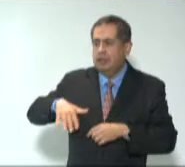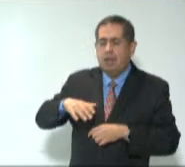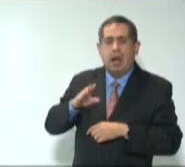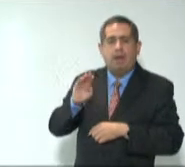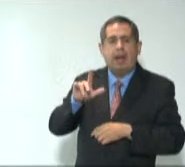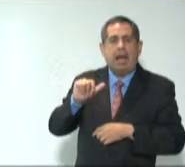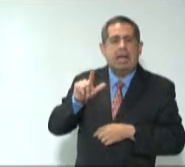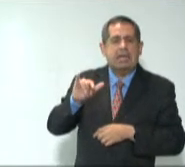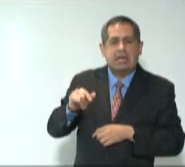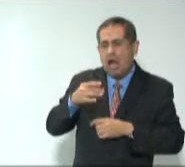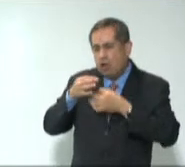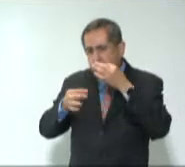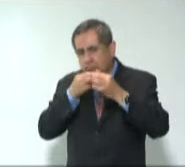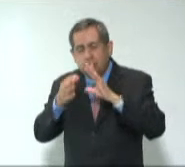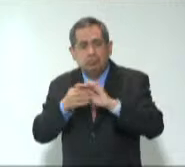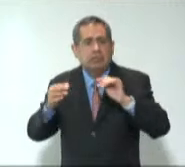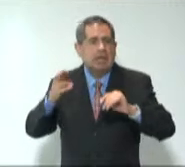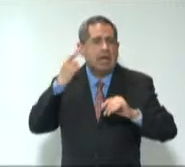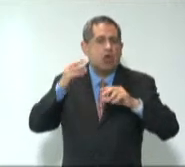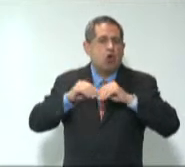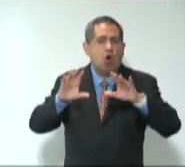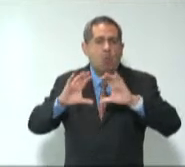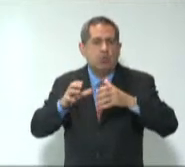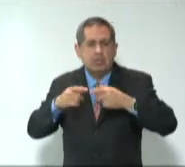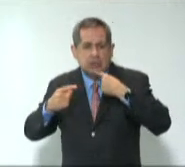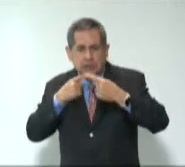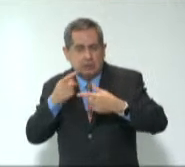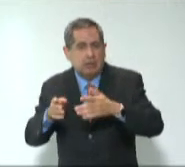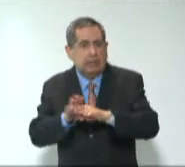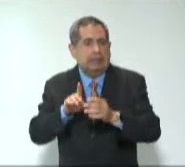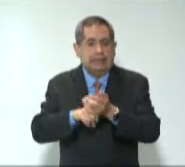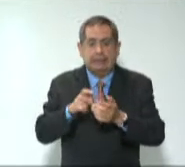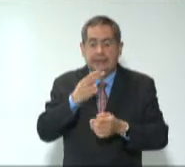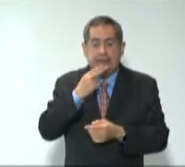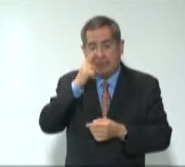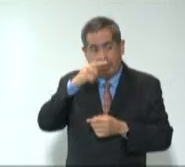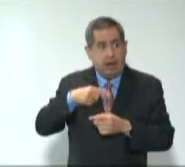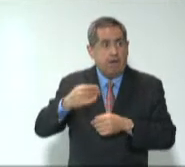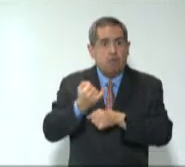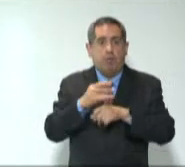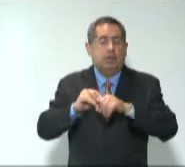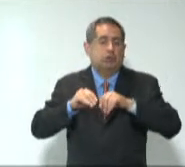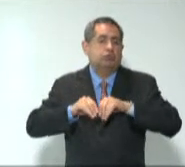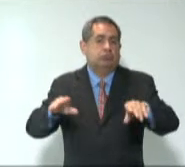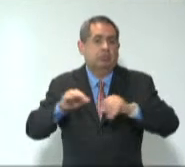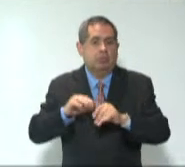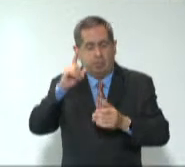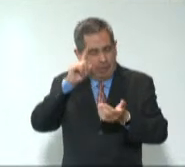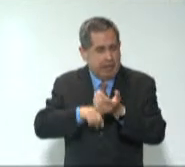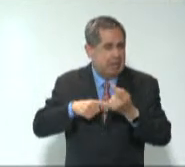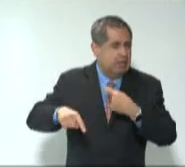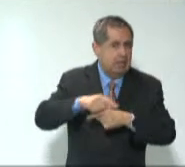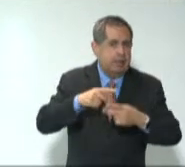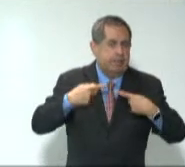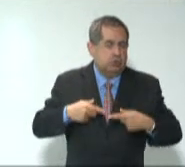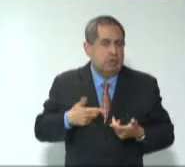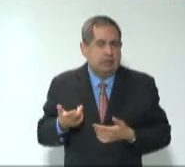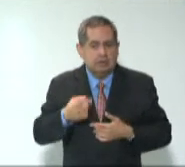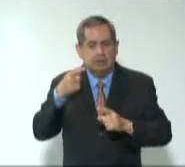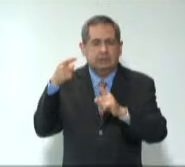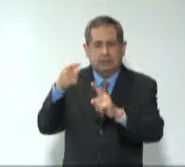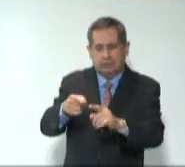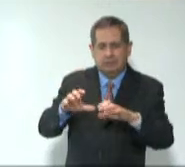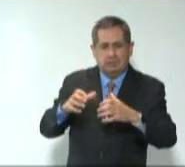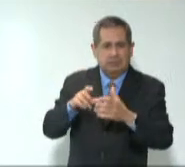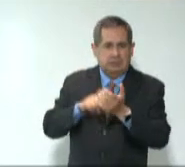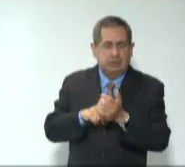digamos ha trabajado con radios comunitarias etcétera que permita bajar la información no solo un sector de la sociedad sino a la sociedad